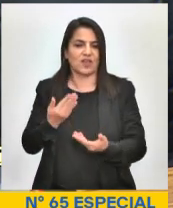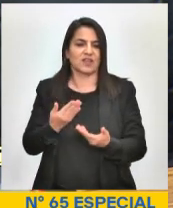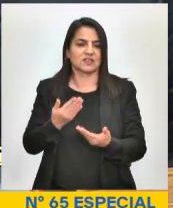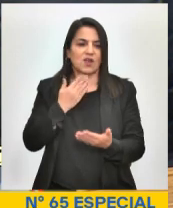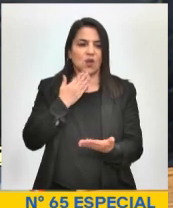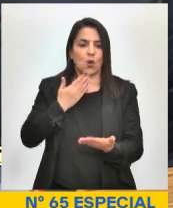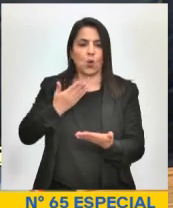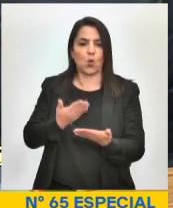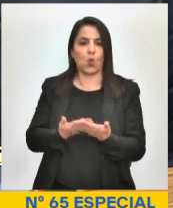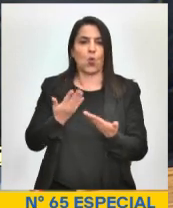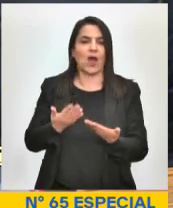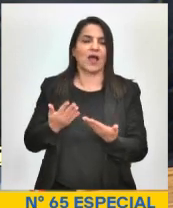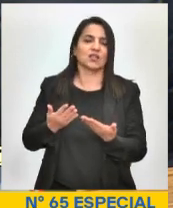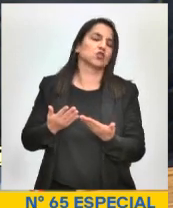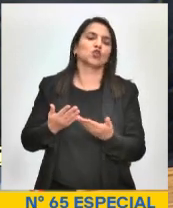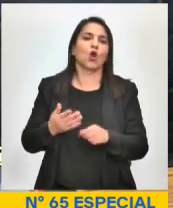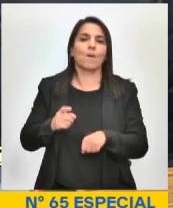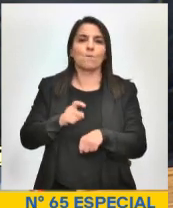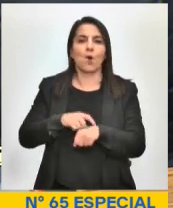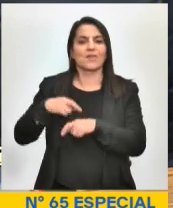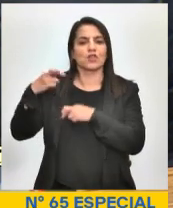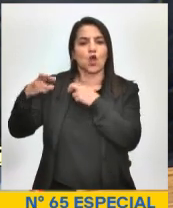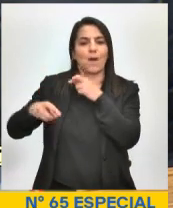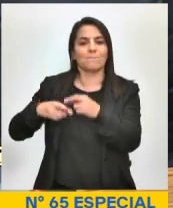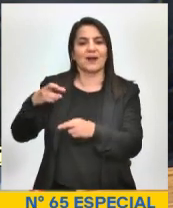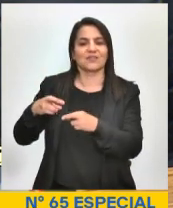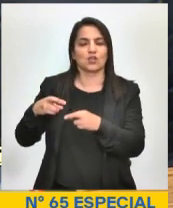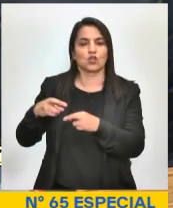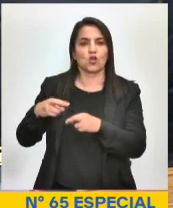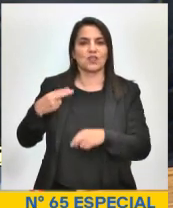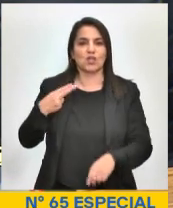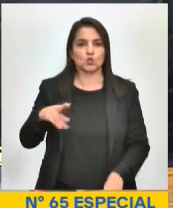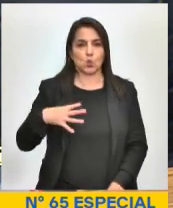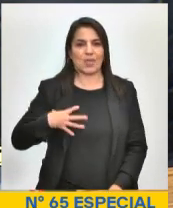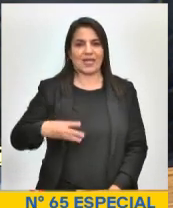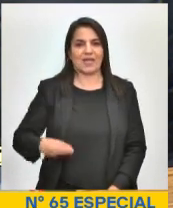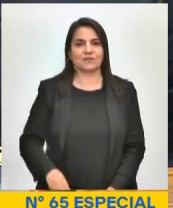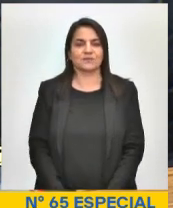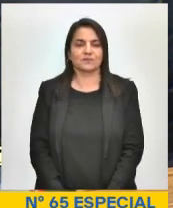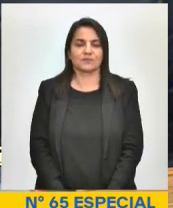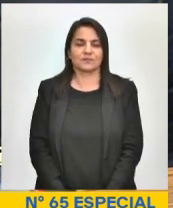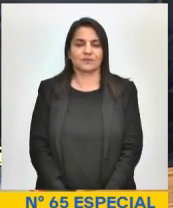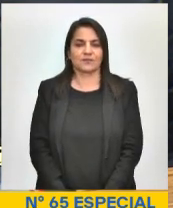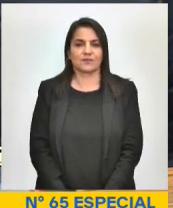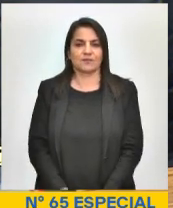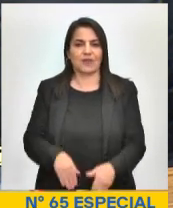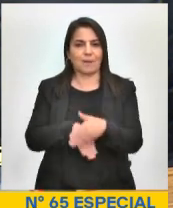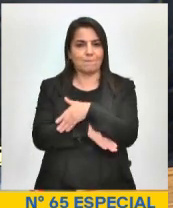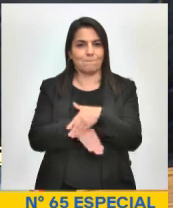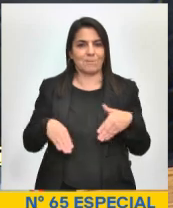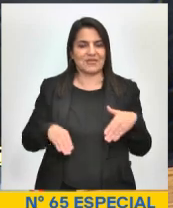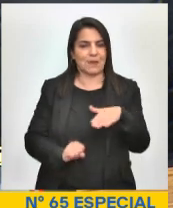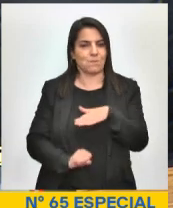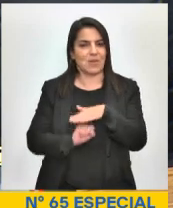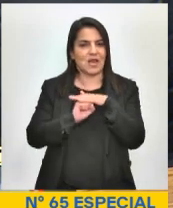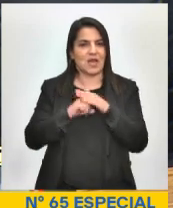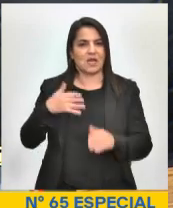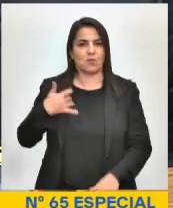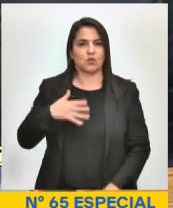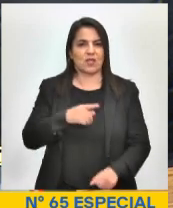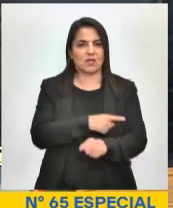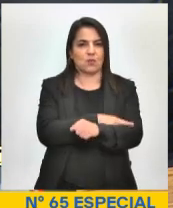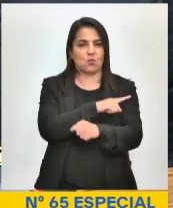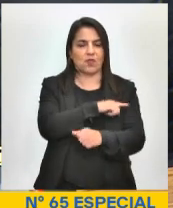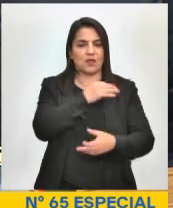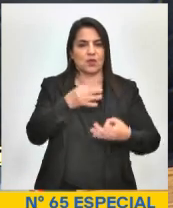implicó un aumento patrimonial eventual en la ascendiente del acusado. La imparcialidad es uno de los pilares fundamentales del Poder Judicial